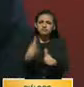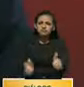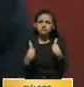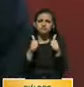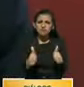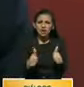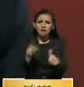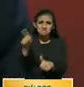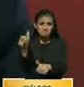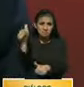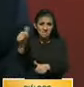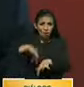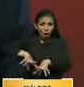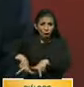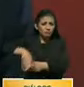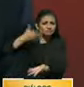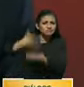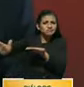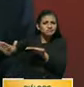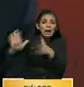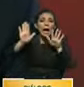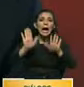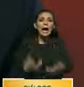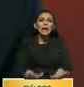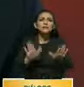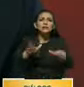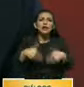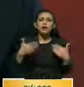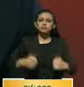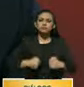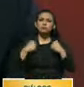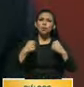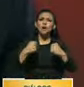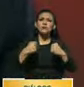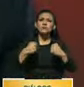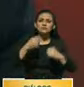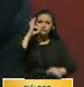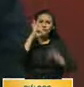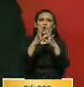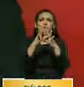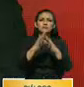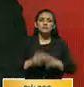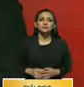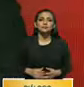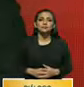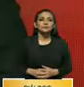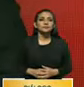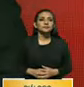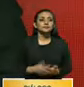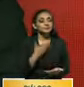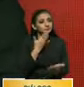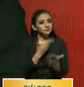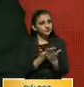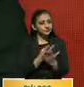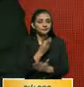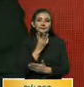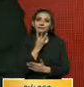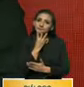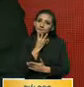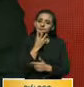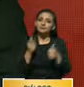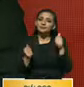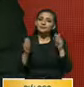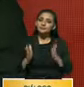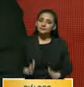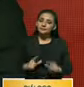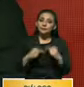fuera de las manos de la corrupción. Y eso lo vamos a hacer con mucha fuerza y mucha fe. Muchas gracias a Abdalá Bucaram,